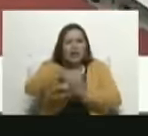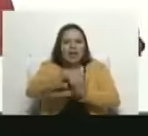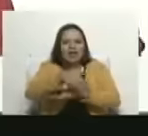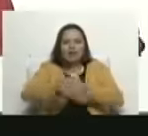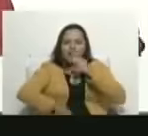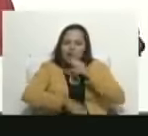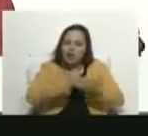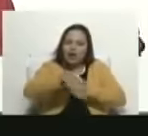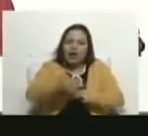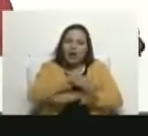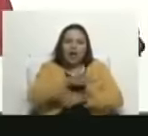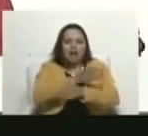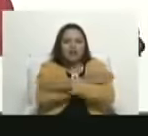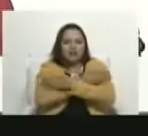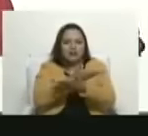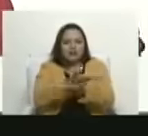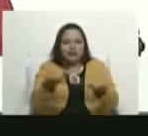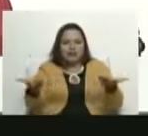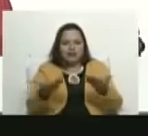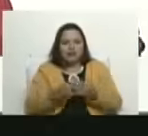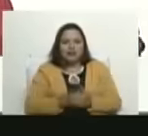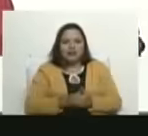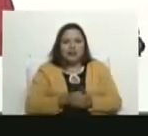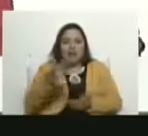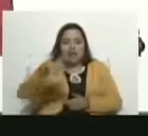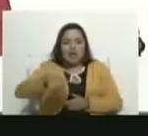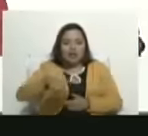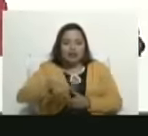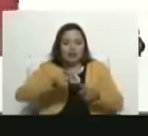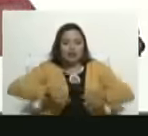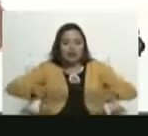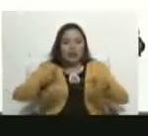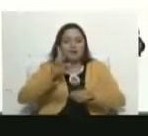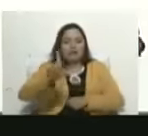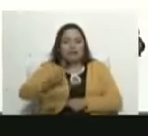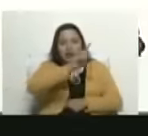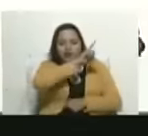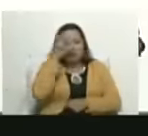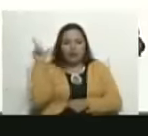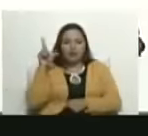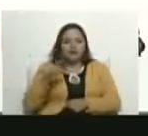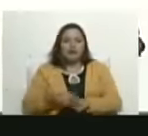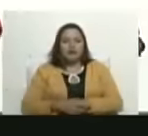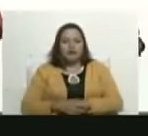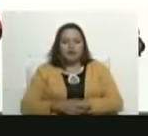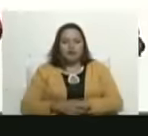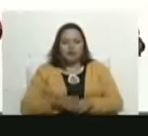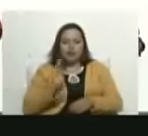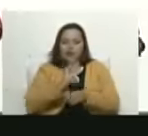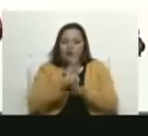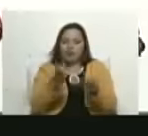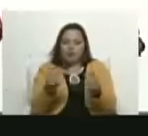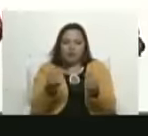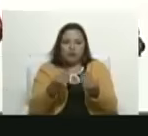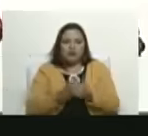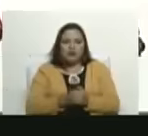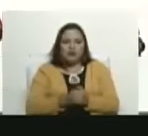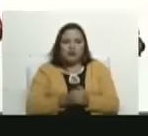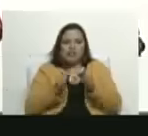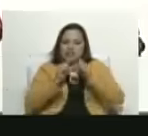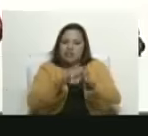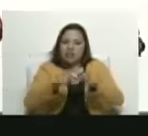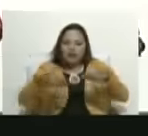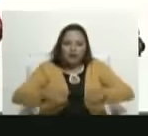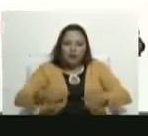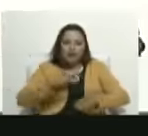para la calle. Un gran abrazo para ustedes. Desde aquí es el Partido Socialista Unido de Venezuela. Cuídense mucho y sigamos luchando